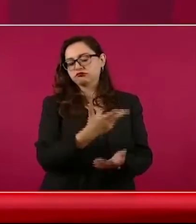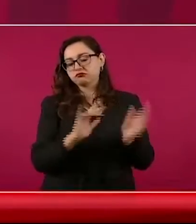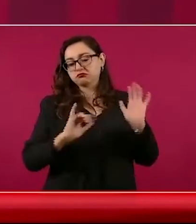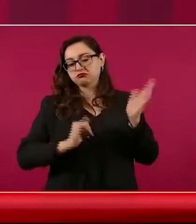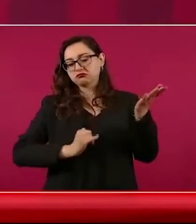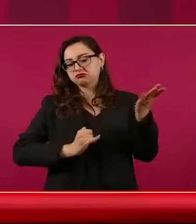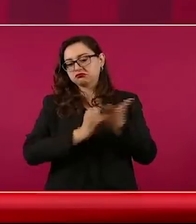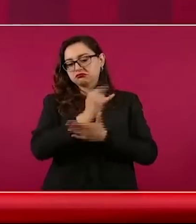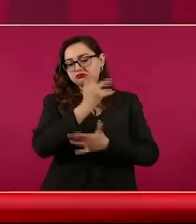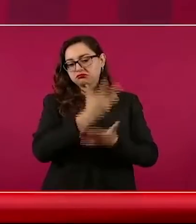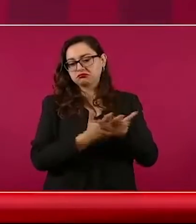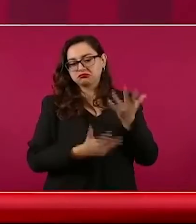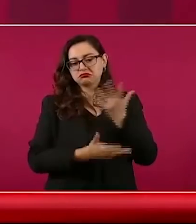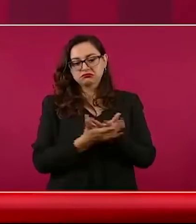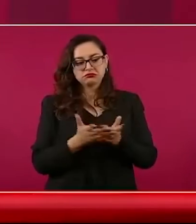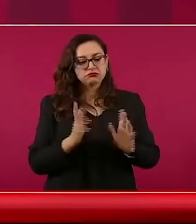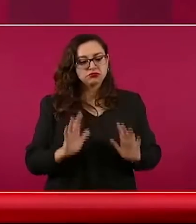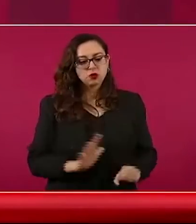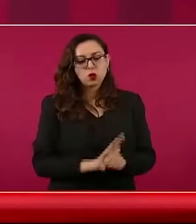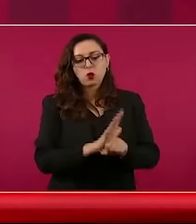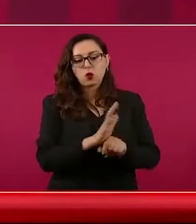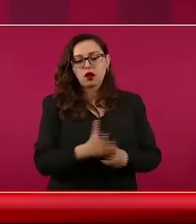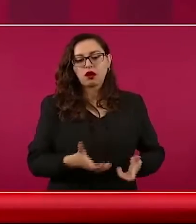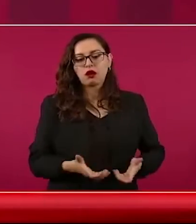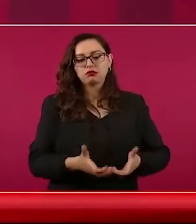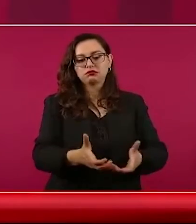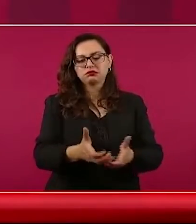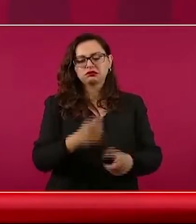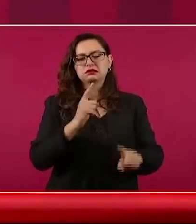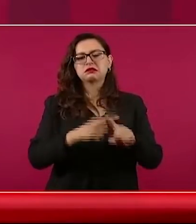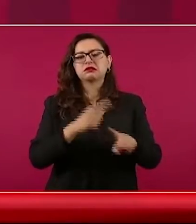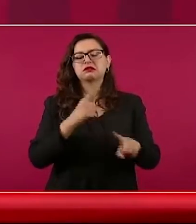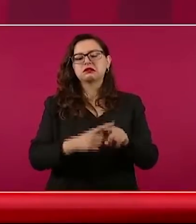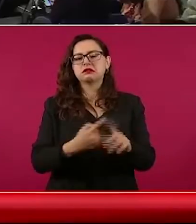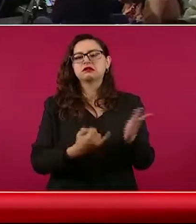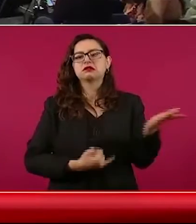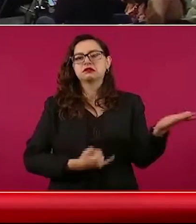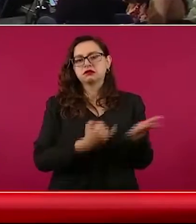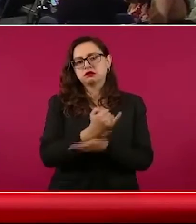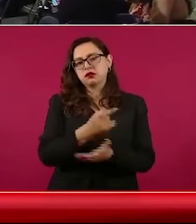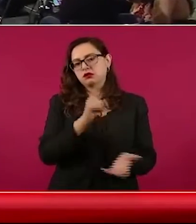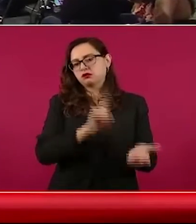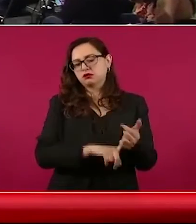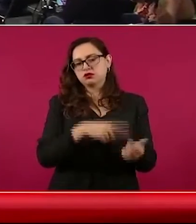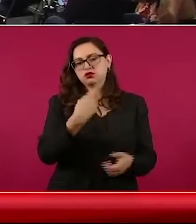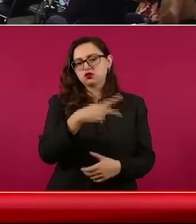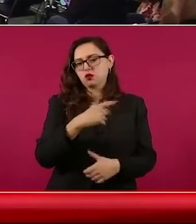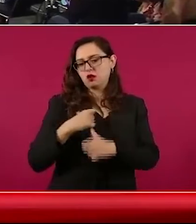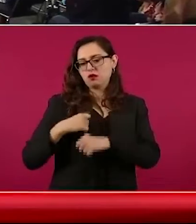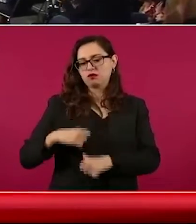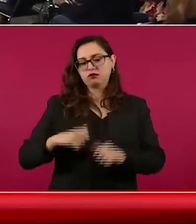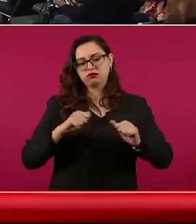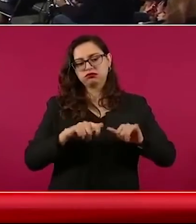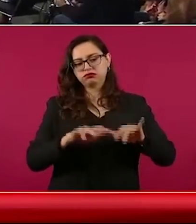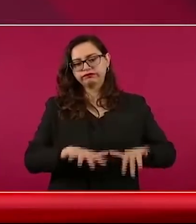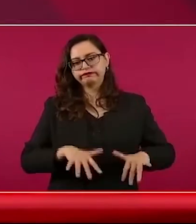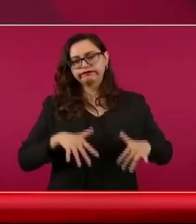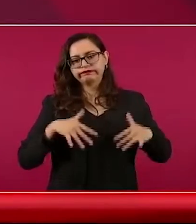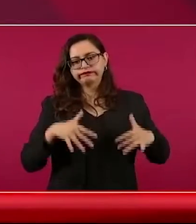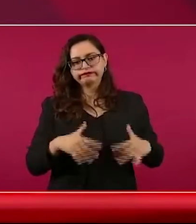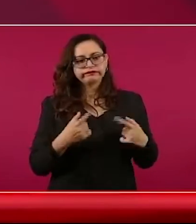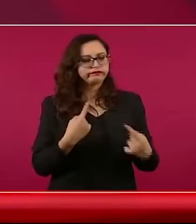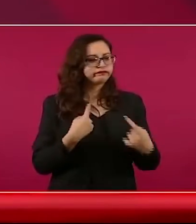deciden cómo utilizar el presupuesto.